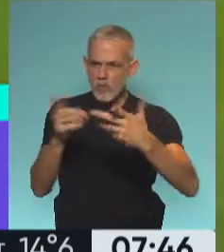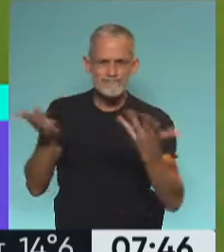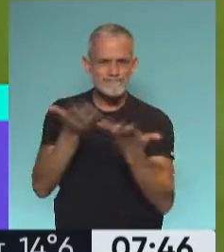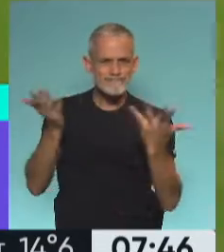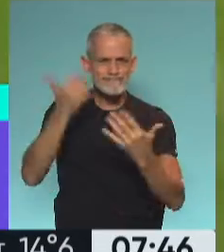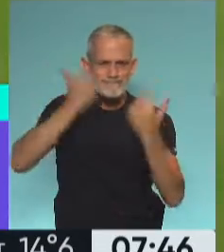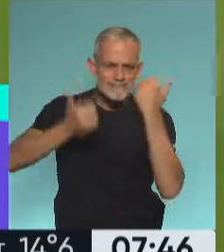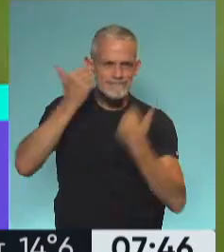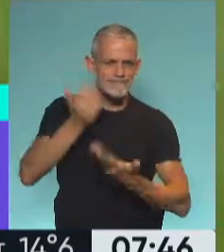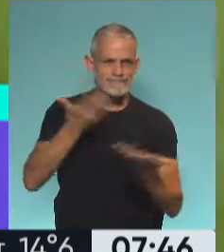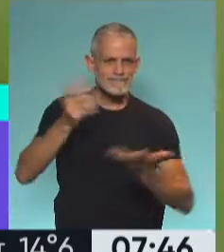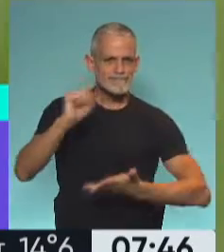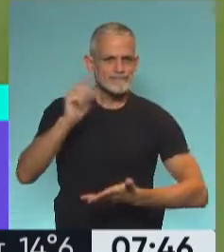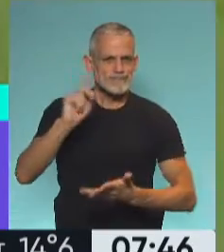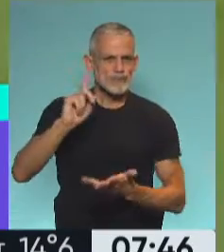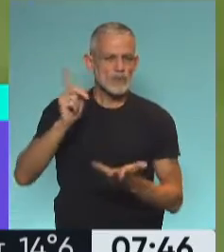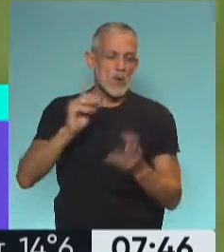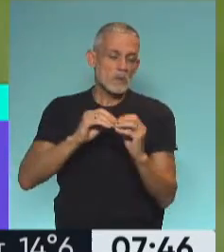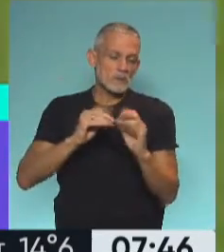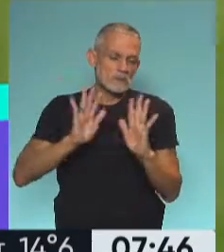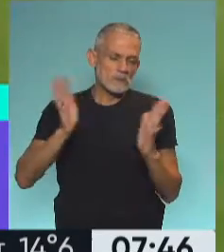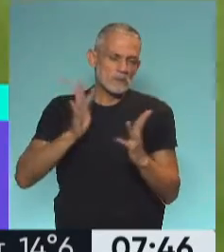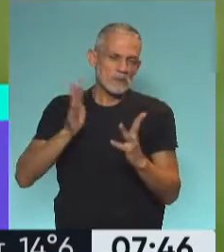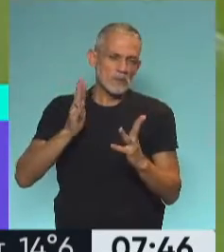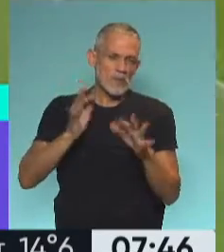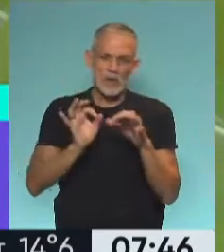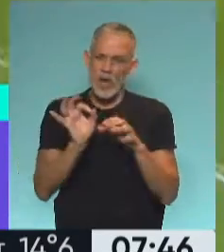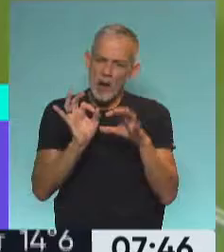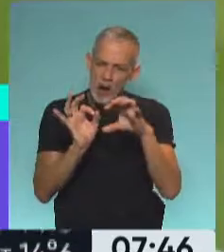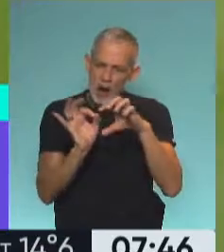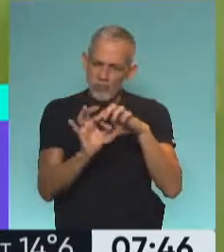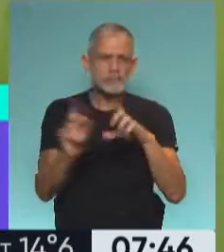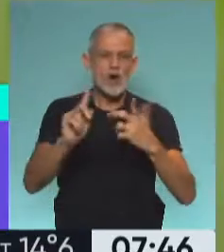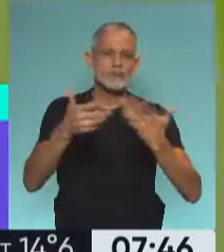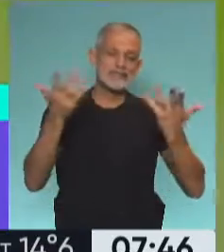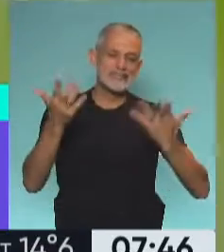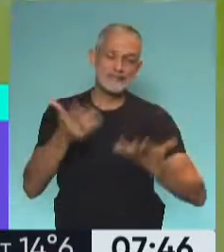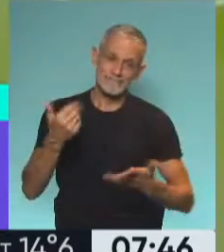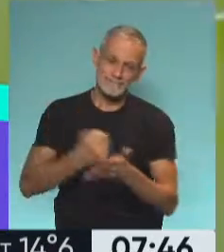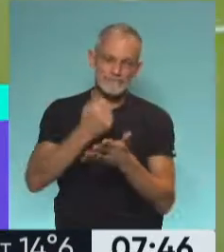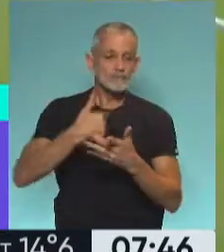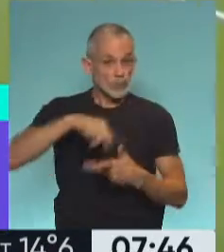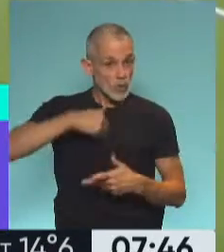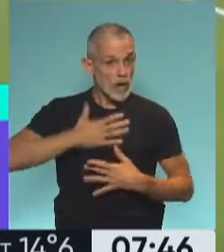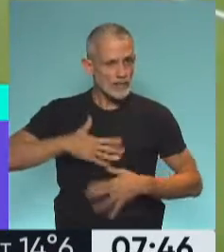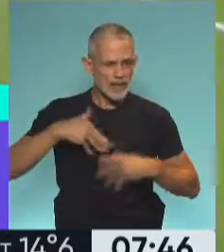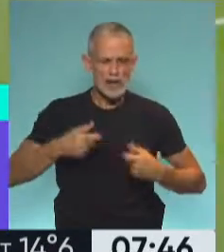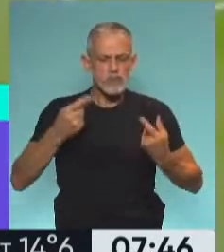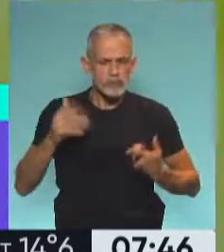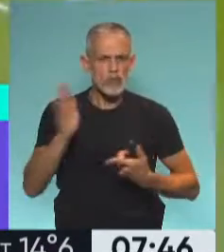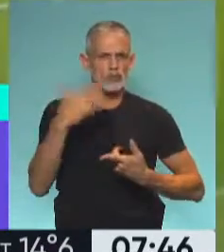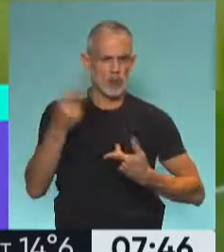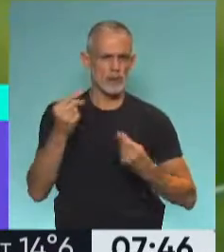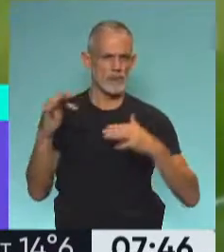situaciones y por distintas situaciones no quiso entrar, pero bueno, nosotros nos quedamos tranquilos, que dimos todo como para